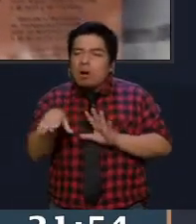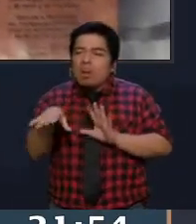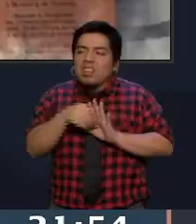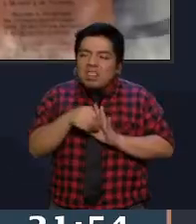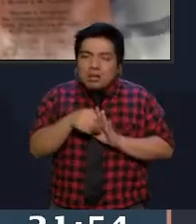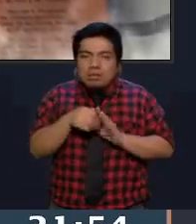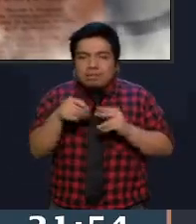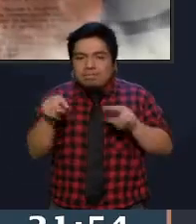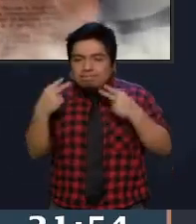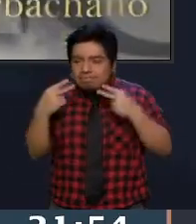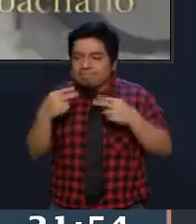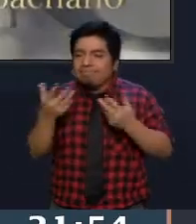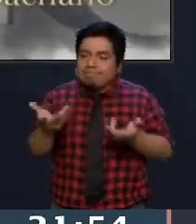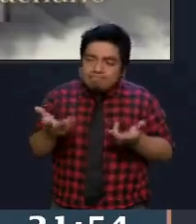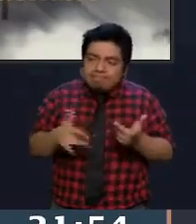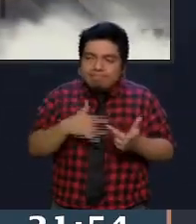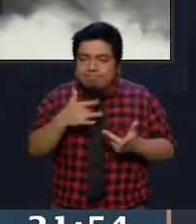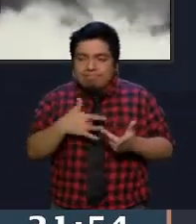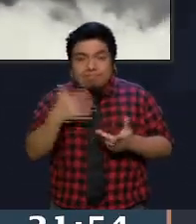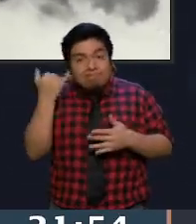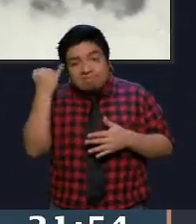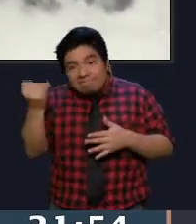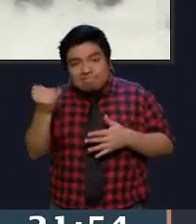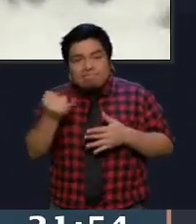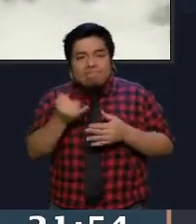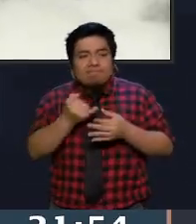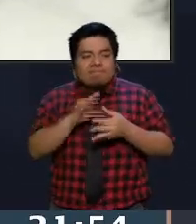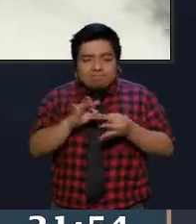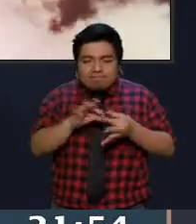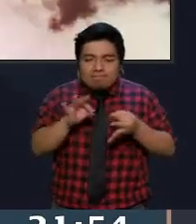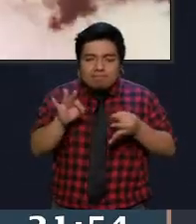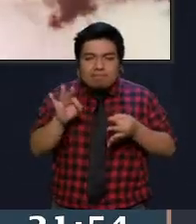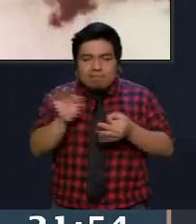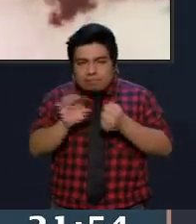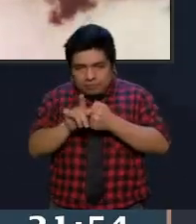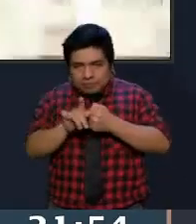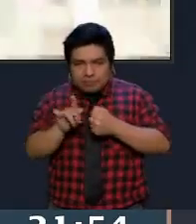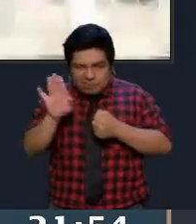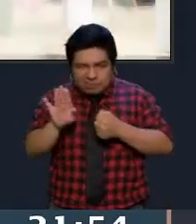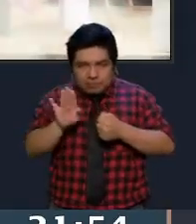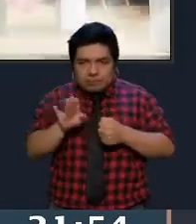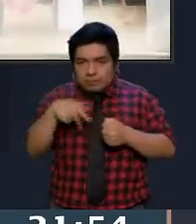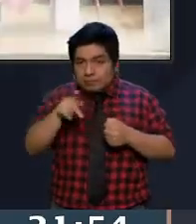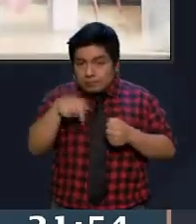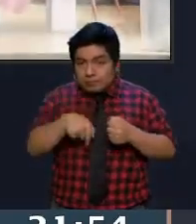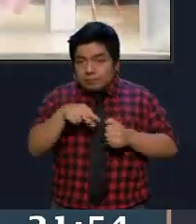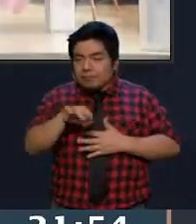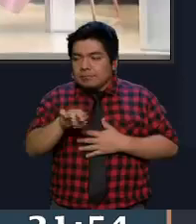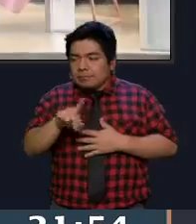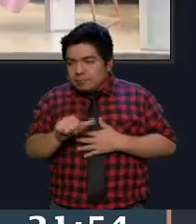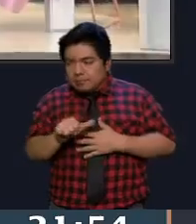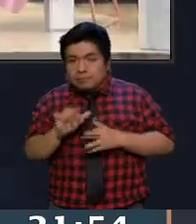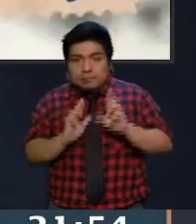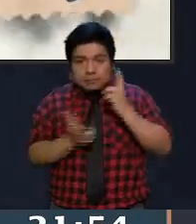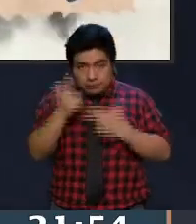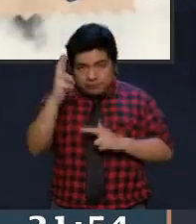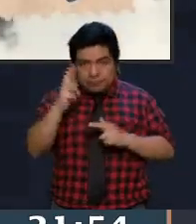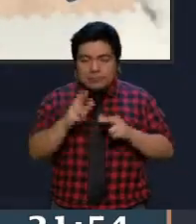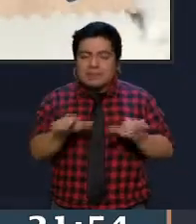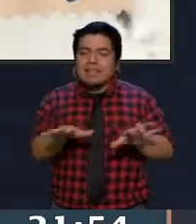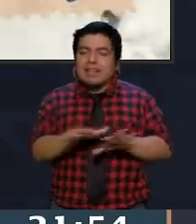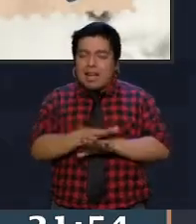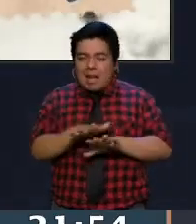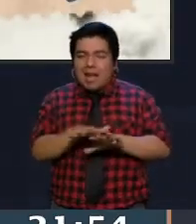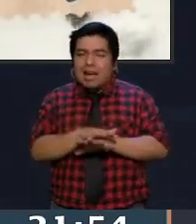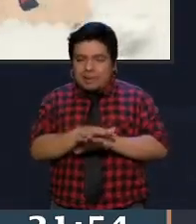muy vista o con una idea de contar muy, muy europea, pero la novela de la Revolución empieza a tener un cambio, ¿no? Hay